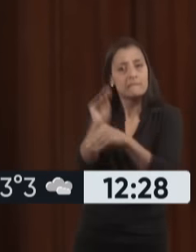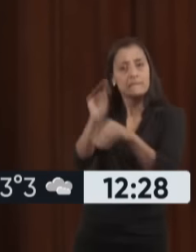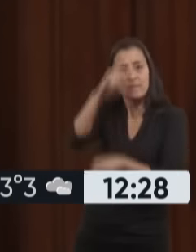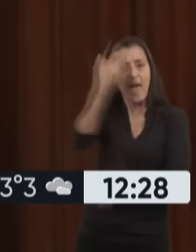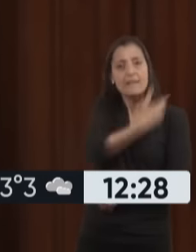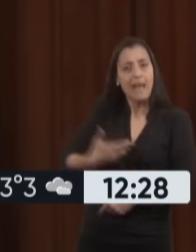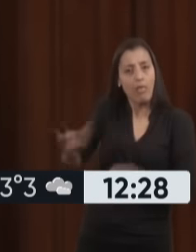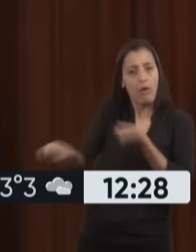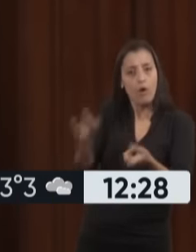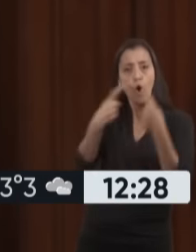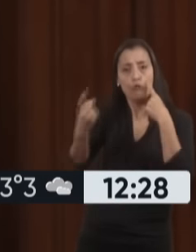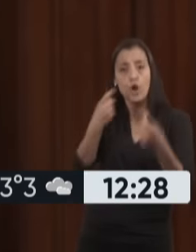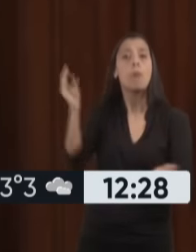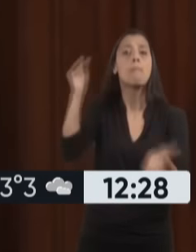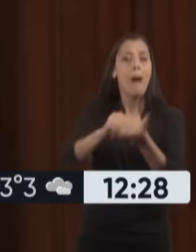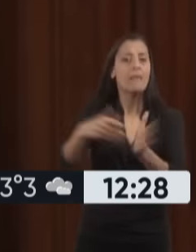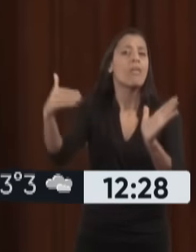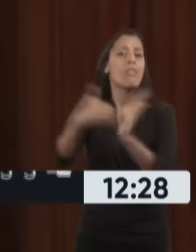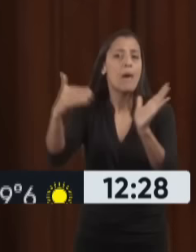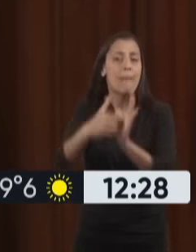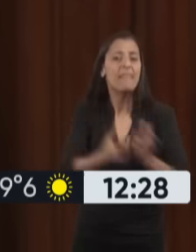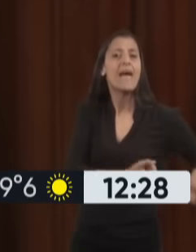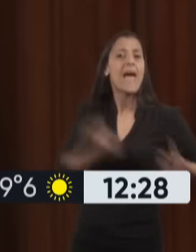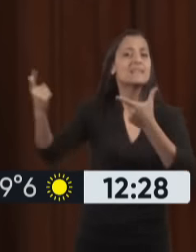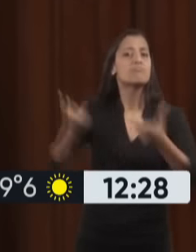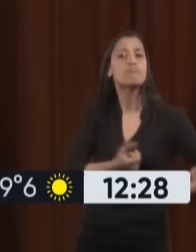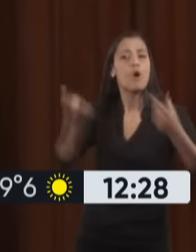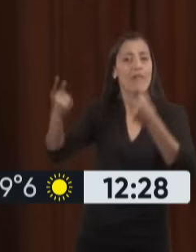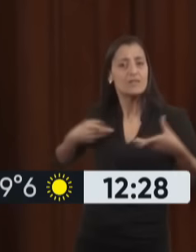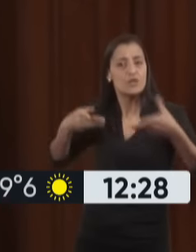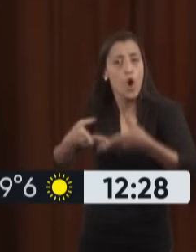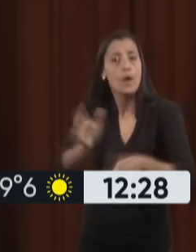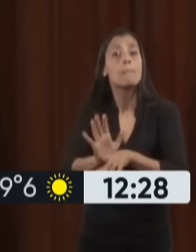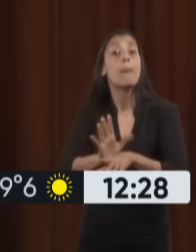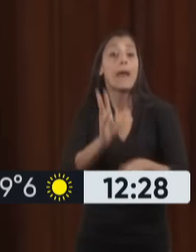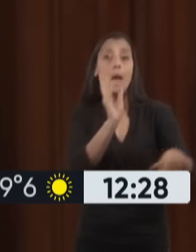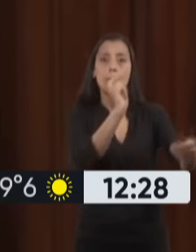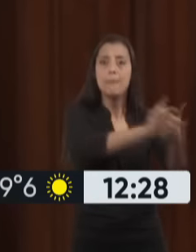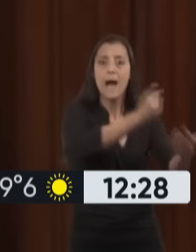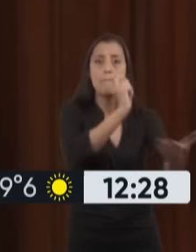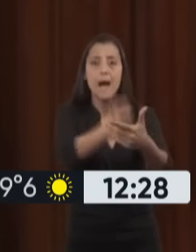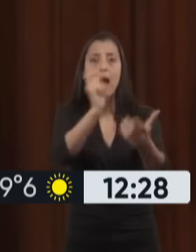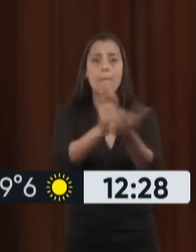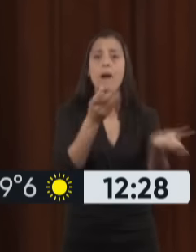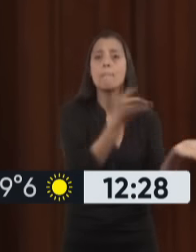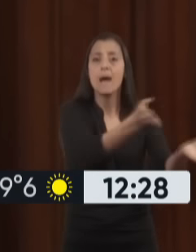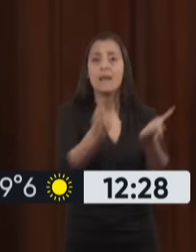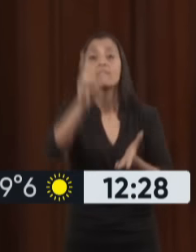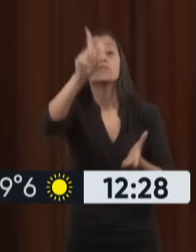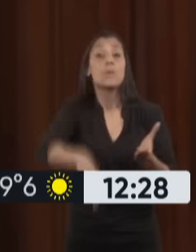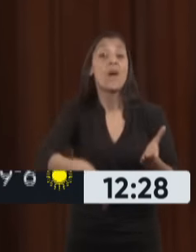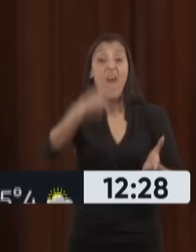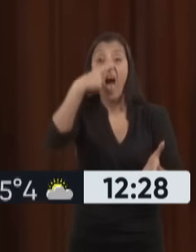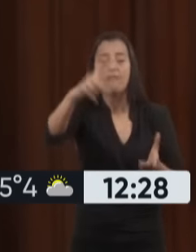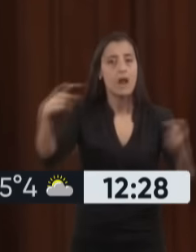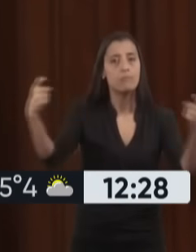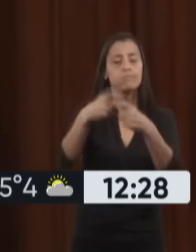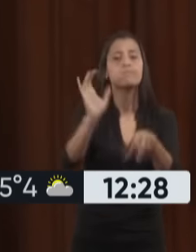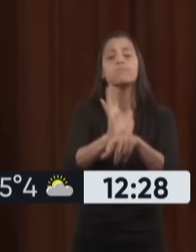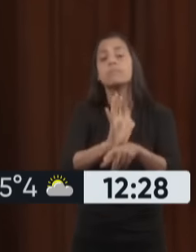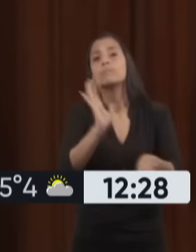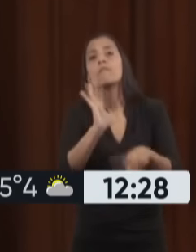las exportaciones agropecuarias para financiar todos esos beneficios, y se generó una relación de tutela viciosa con el